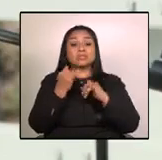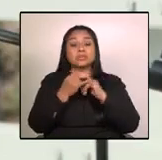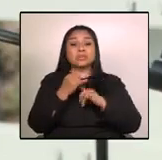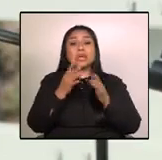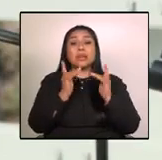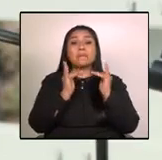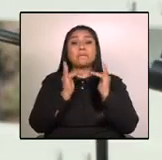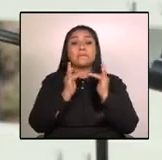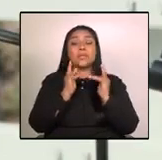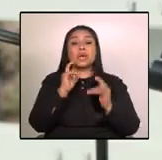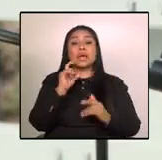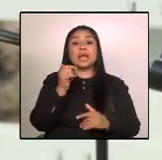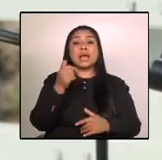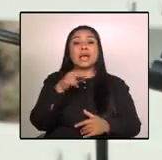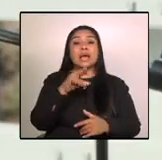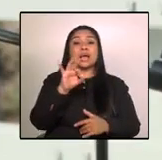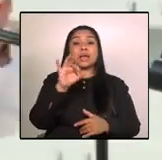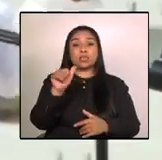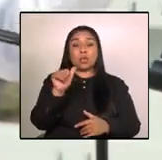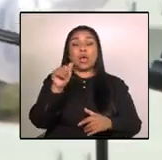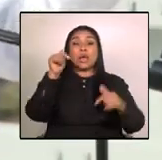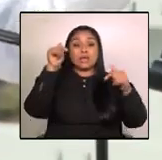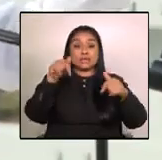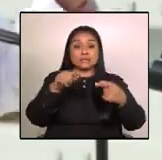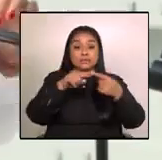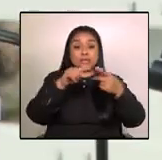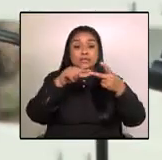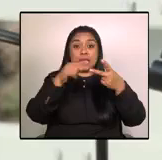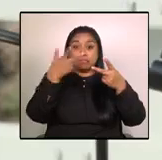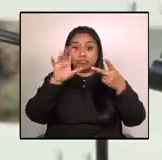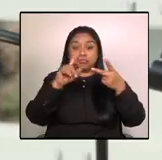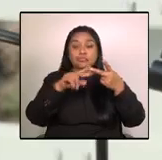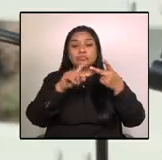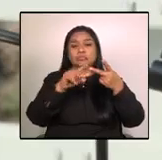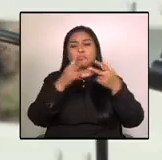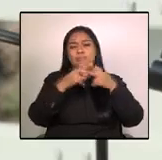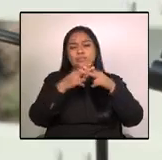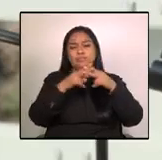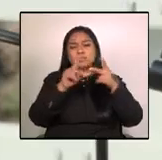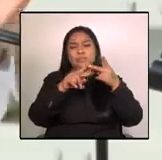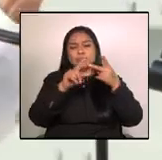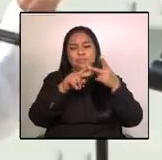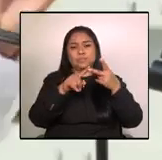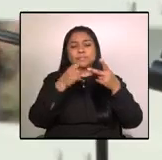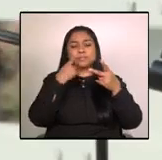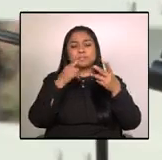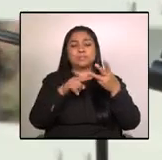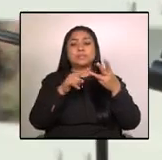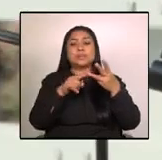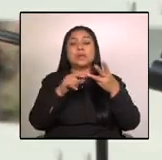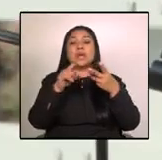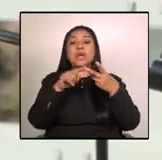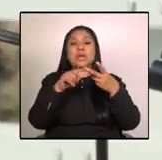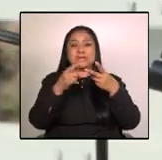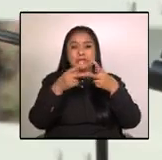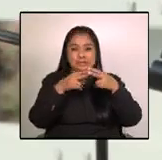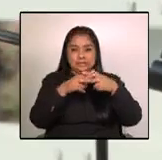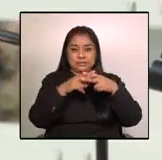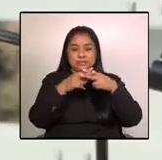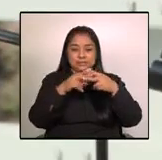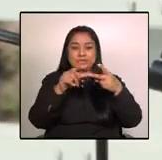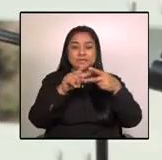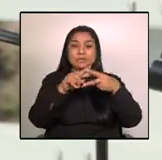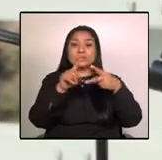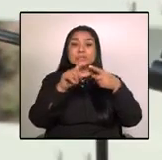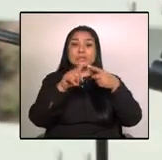Es decir, Baja Verapaz con este puente, y si usted primeramente Dios nos ayuda a recuperar la Concuá, vamos a tener